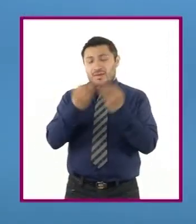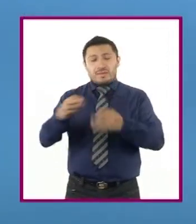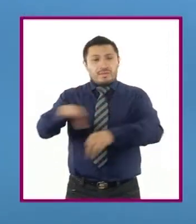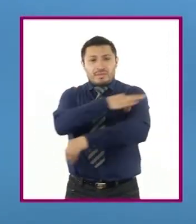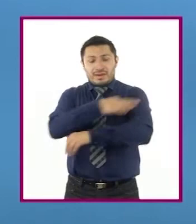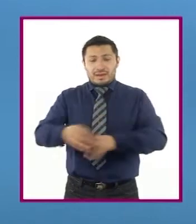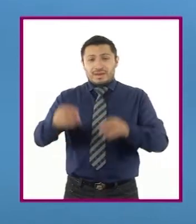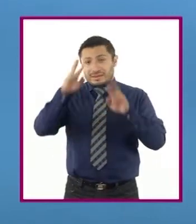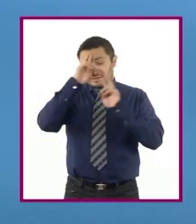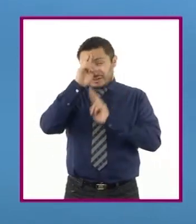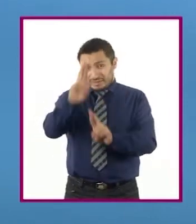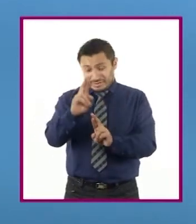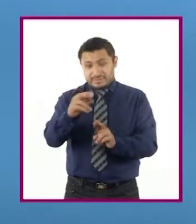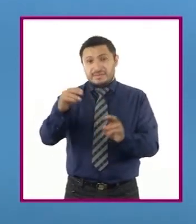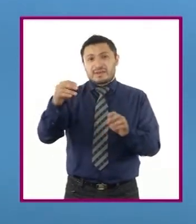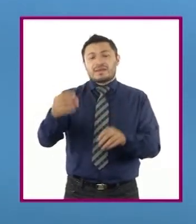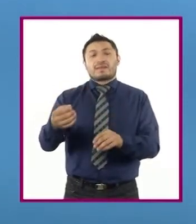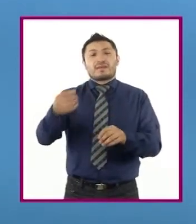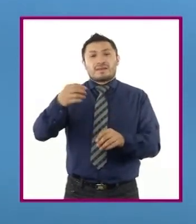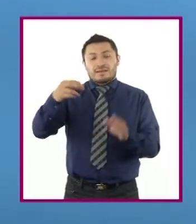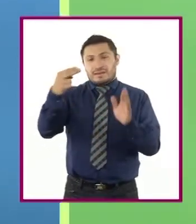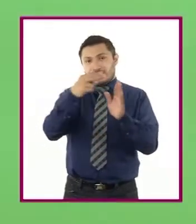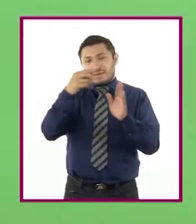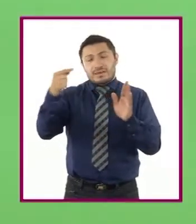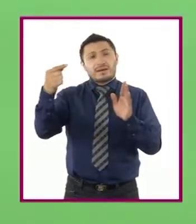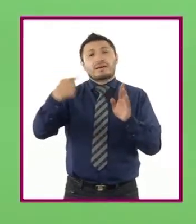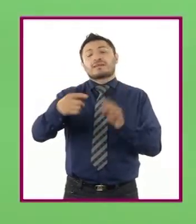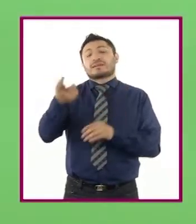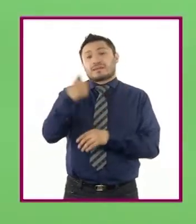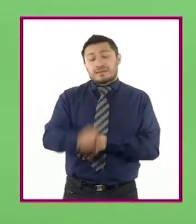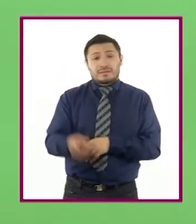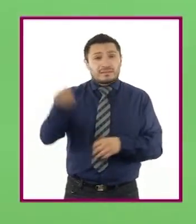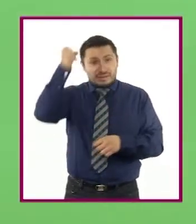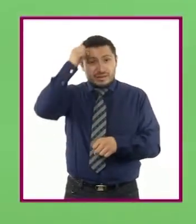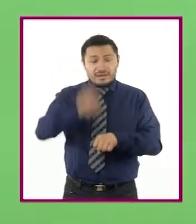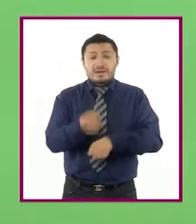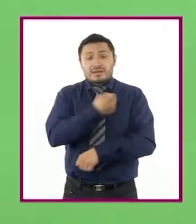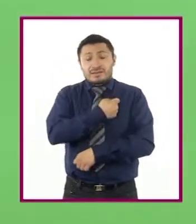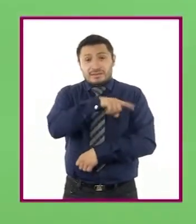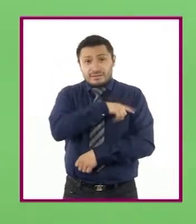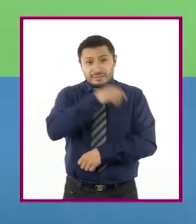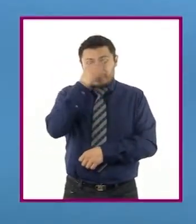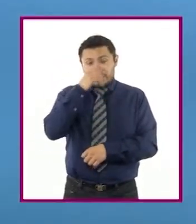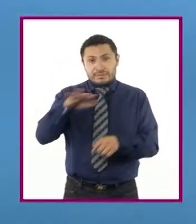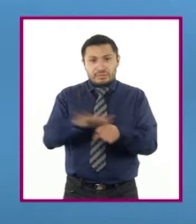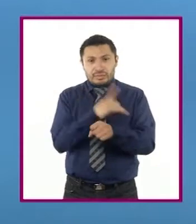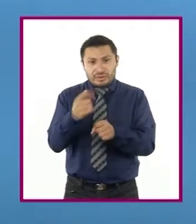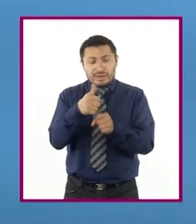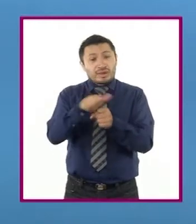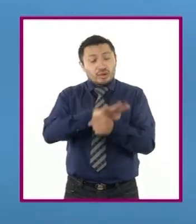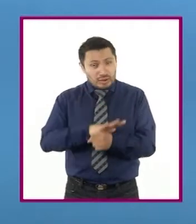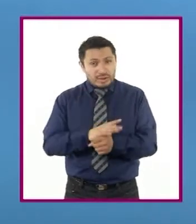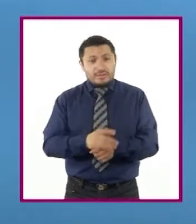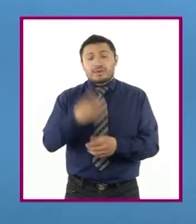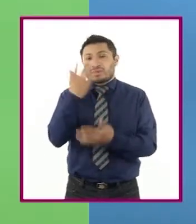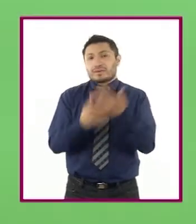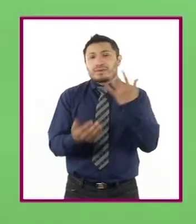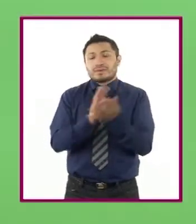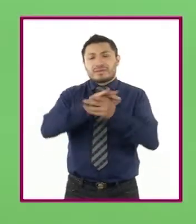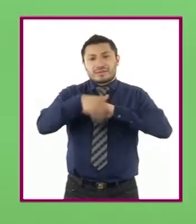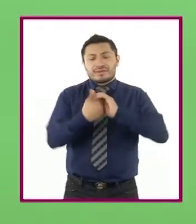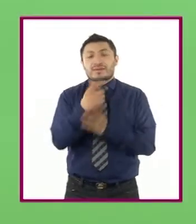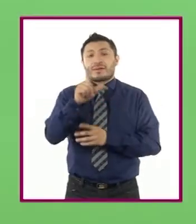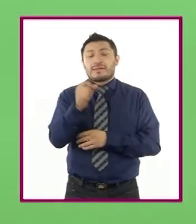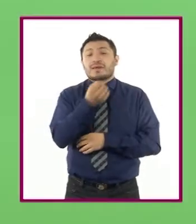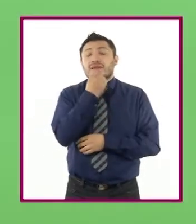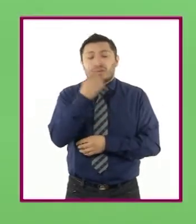se han implementado durante la pandemia. Lavarse las manos por lo menos durante 20 segundos, varias veces al día. Usar